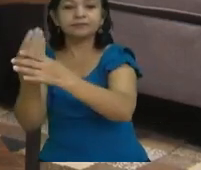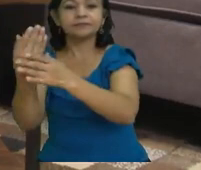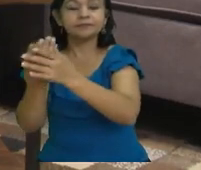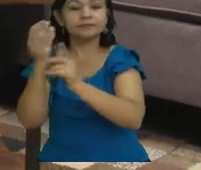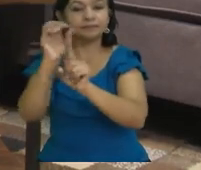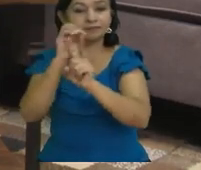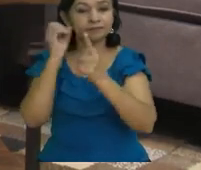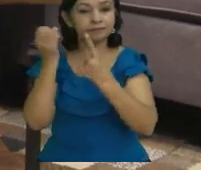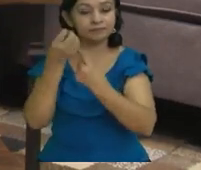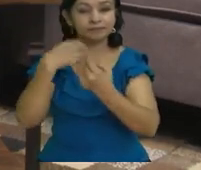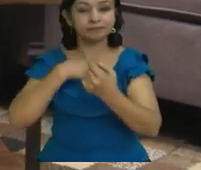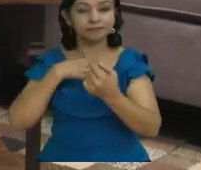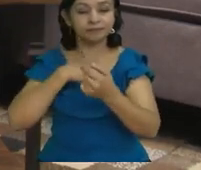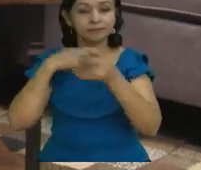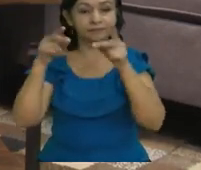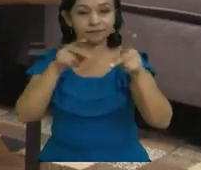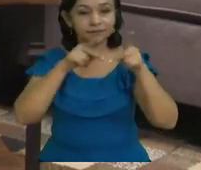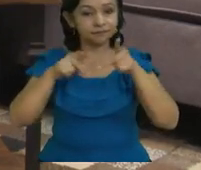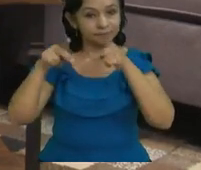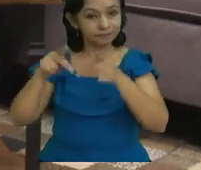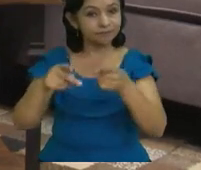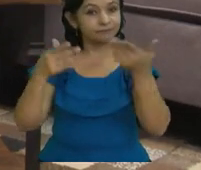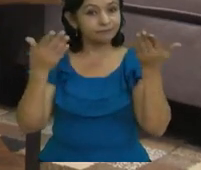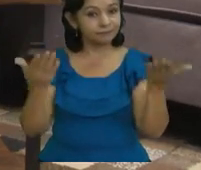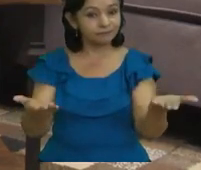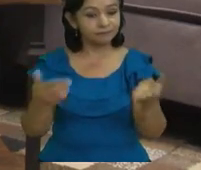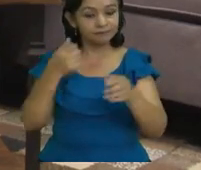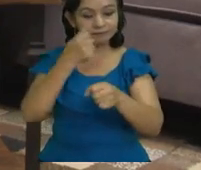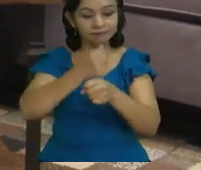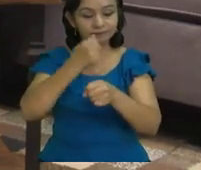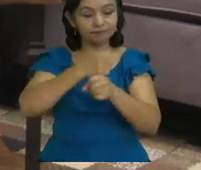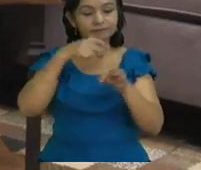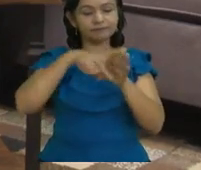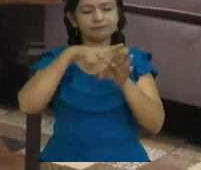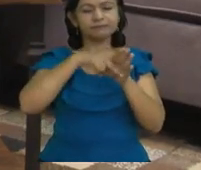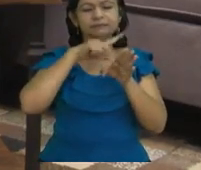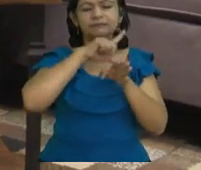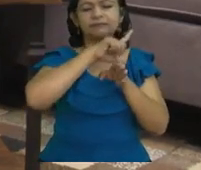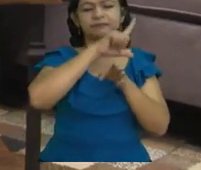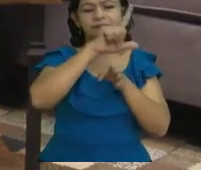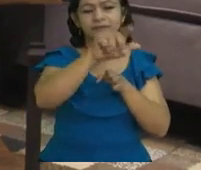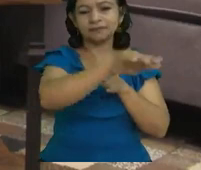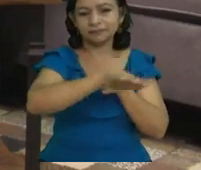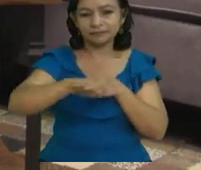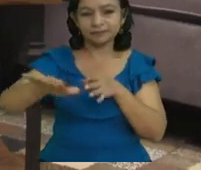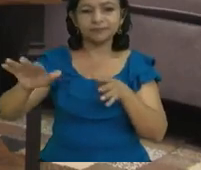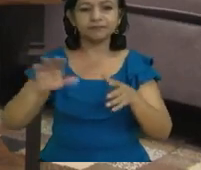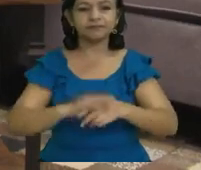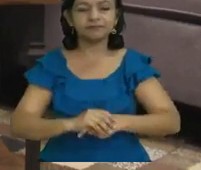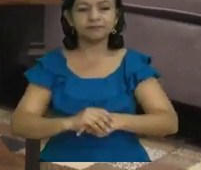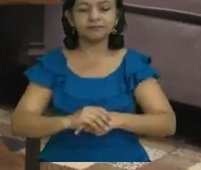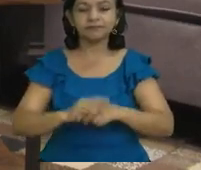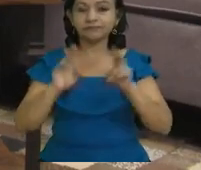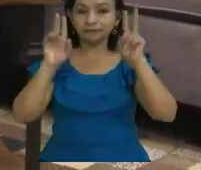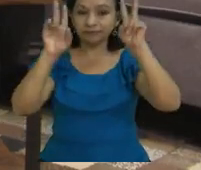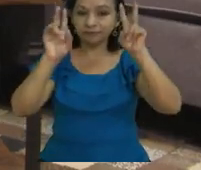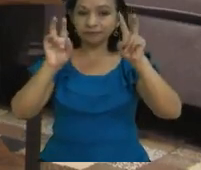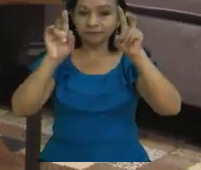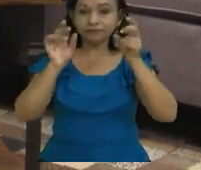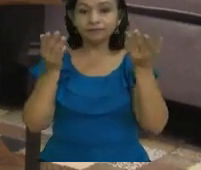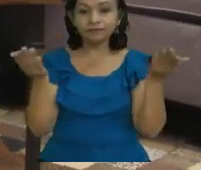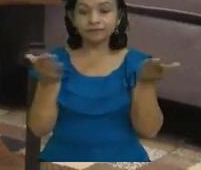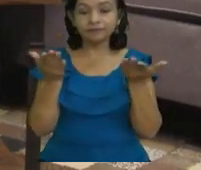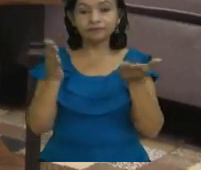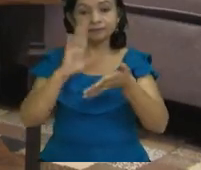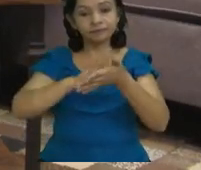como les mencionaba anteriormente. Y sin duda, bastantes aspectos transformadores, compañera. Ese aspecto también de